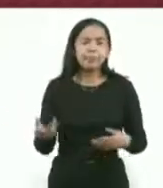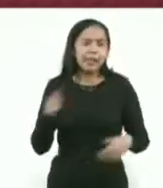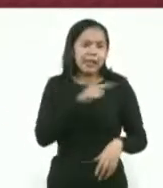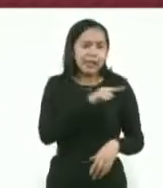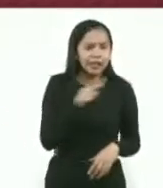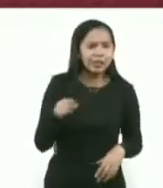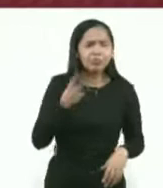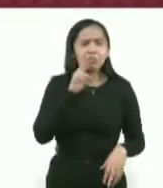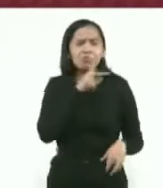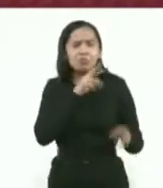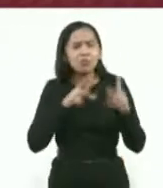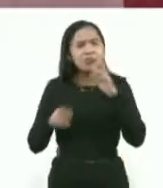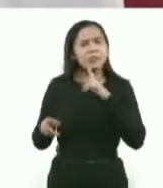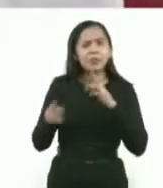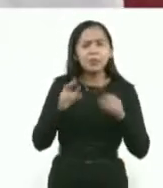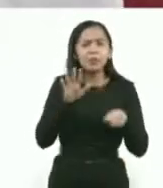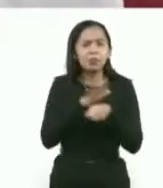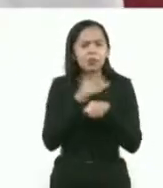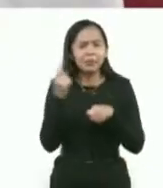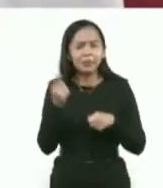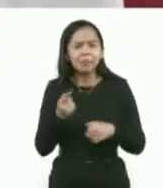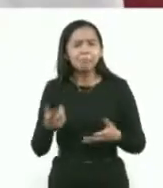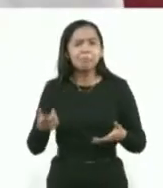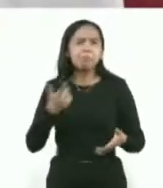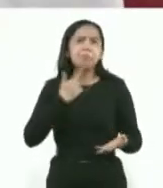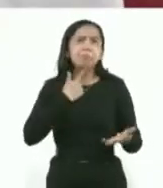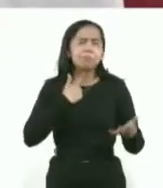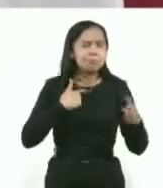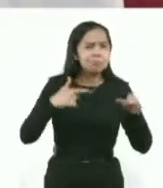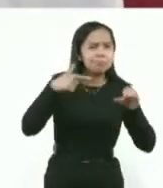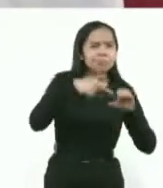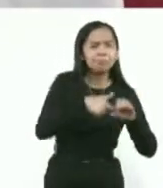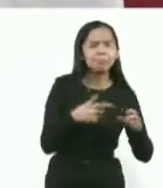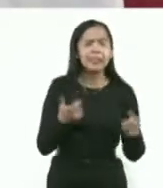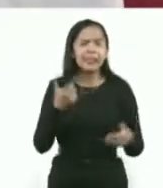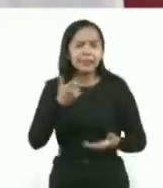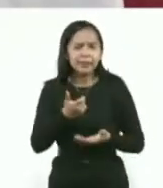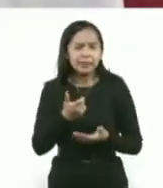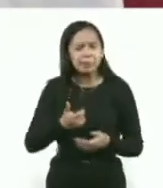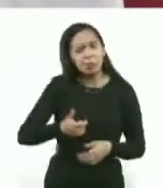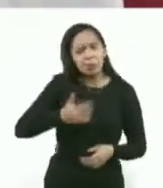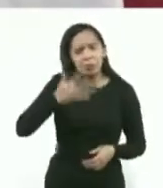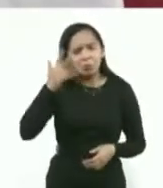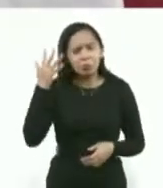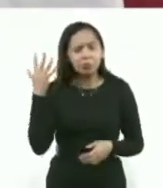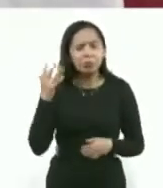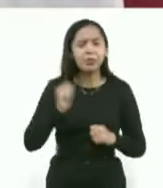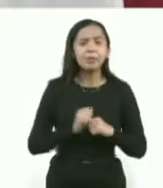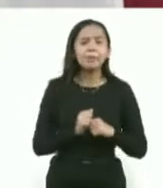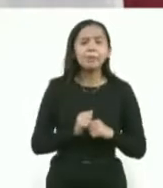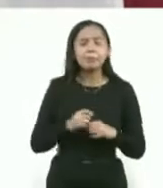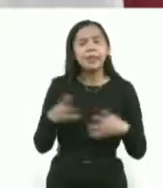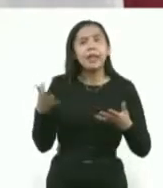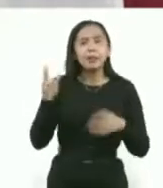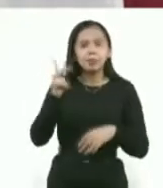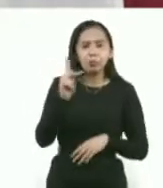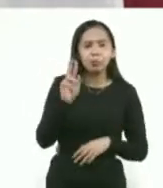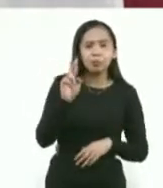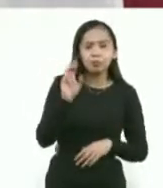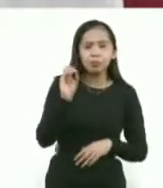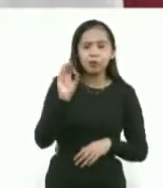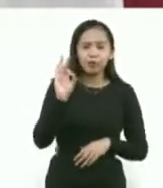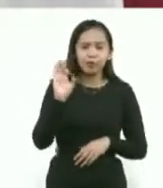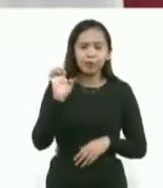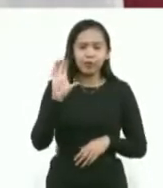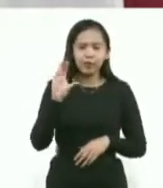preocupados por el tema de los precios de los combustibles en la Ciudad de México. Hemos tenido mucho apoyo de la Profeco y él nos va